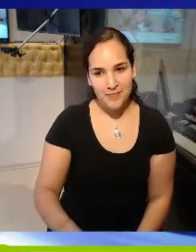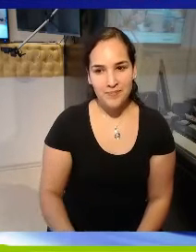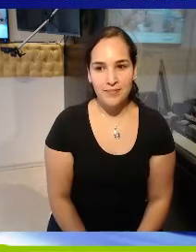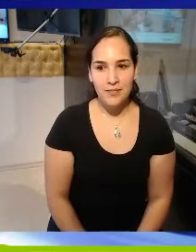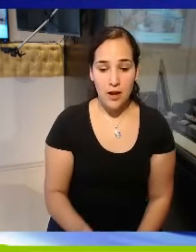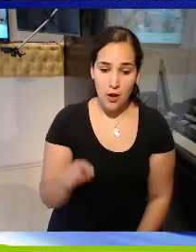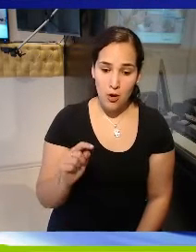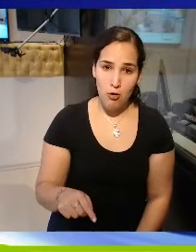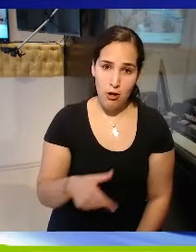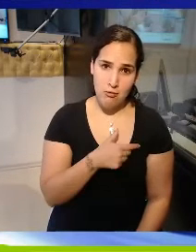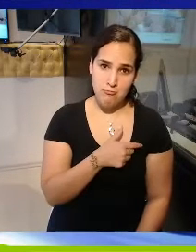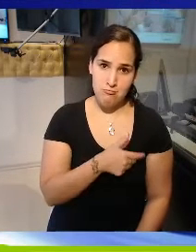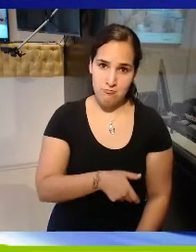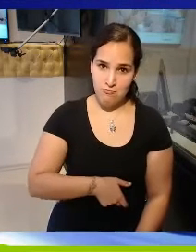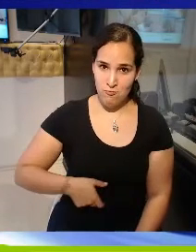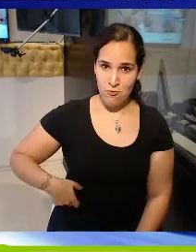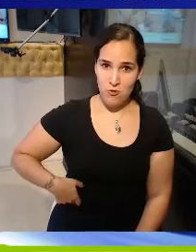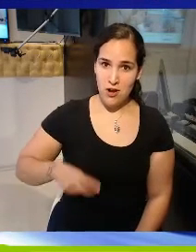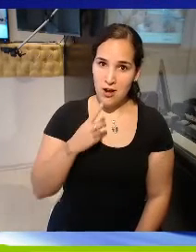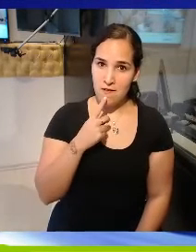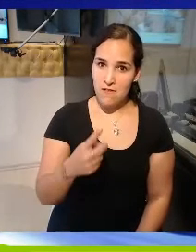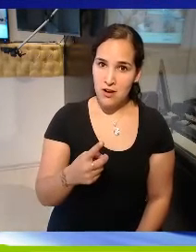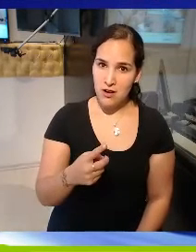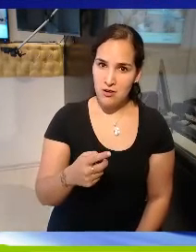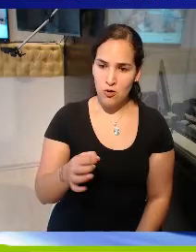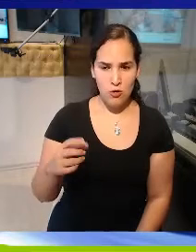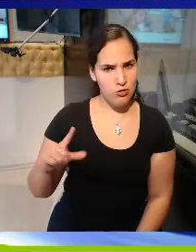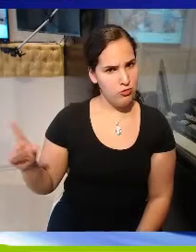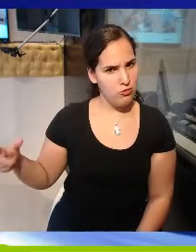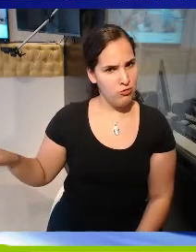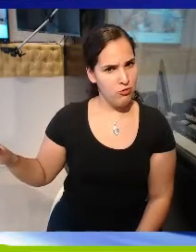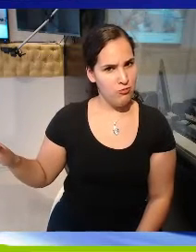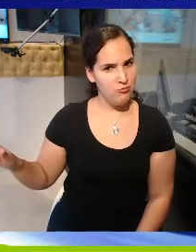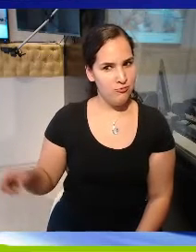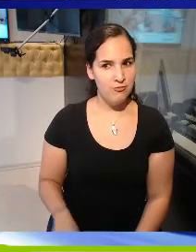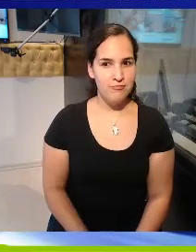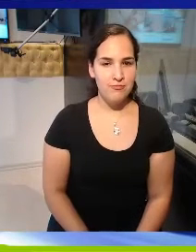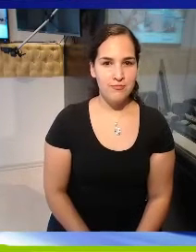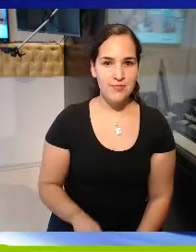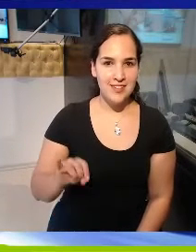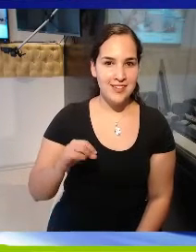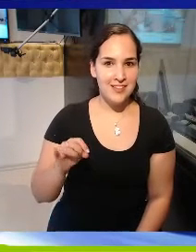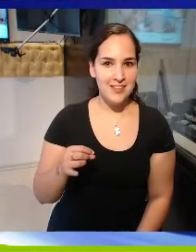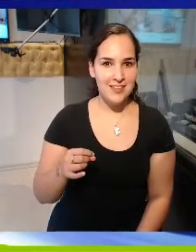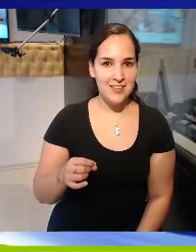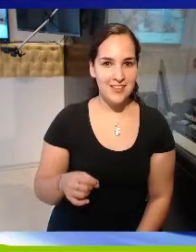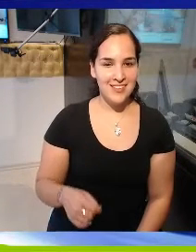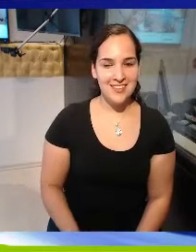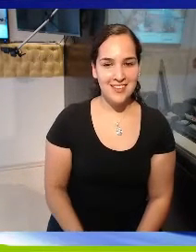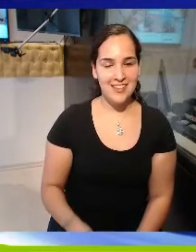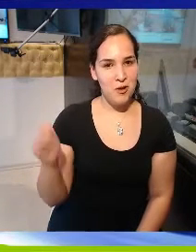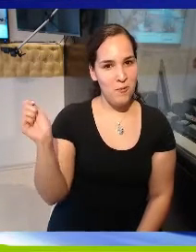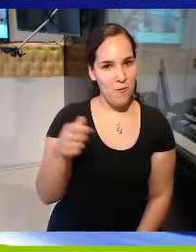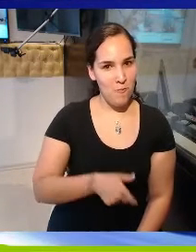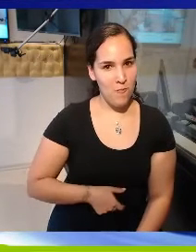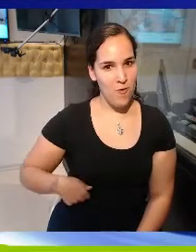Boca o prefiere que no esta semana? No quiero, porque estoy golpeado, perdimos. Sí, ojalá hubiera sido lo único que pasó esta semana. No.